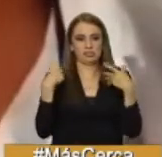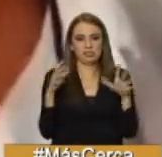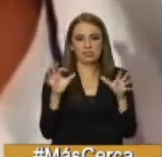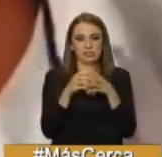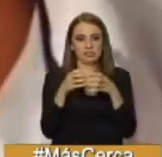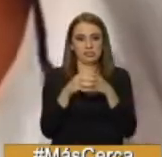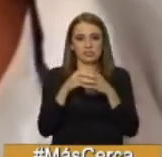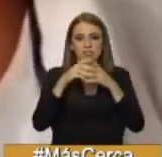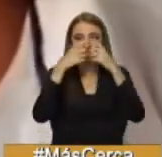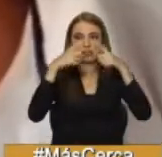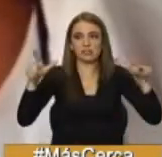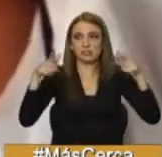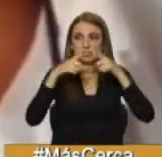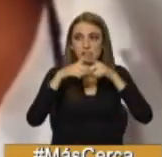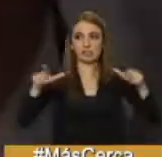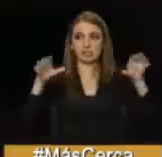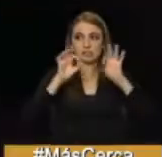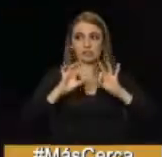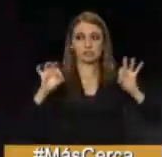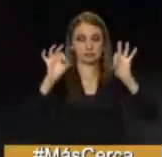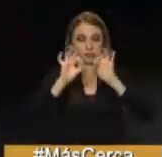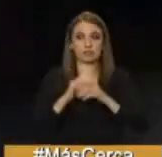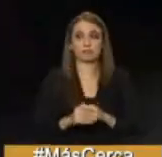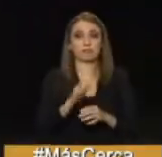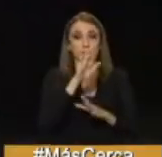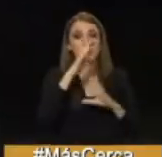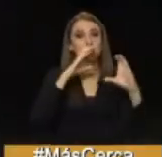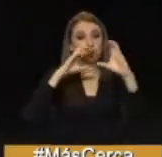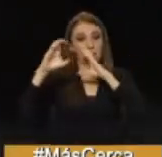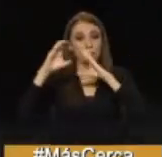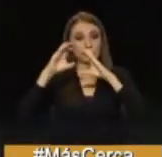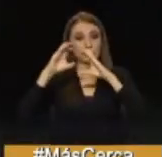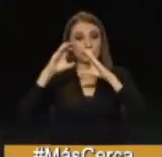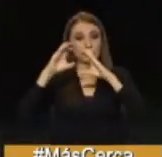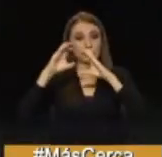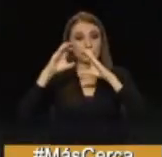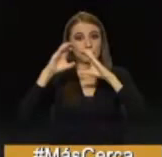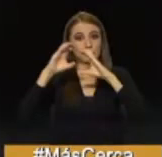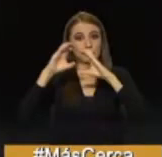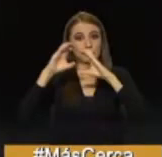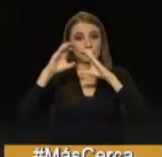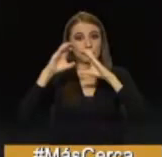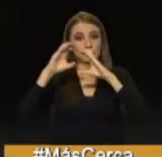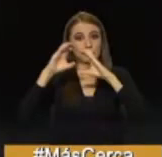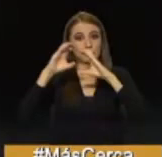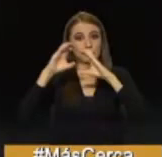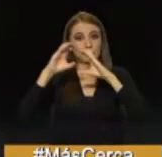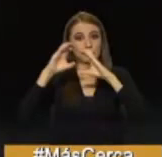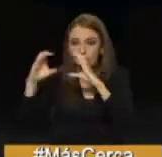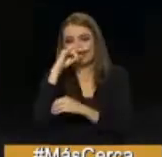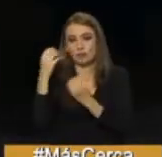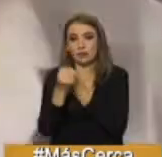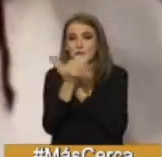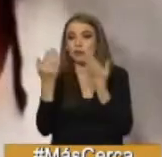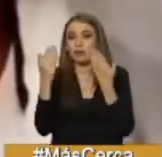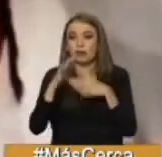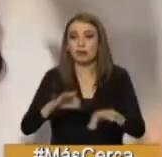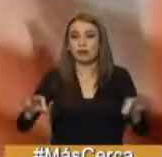sobre el lenguaje y la comunicación del niño. Converse con los niños con autismo y explíqueles la situación que están